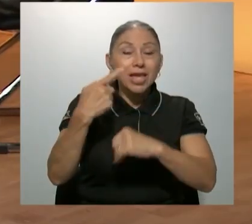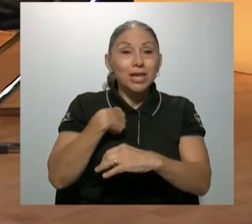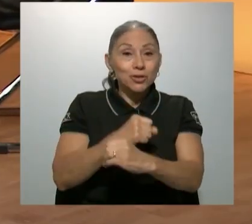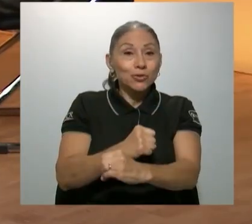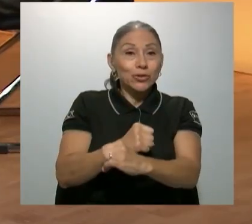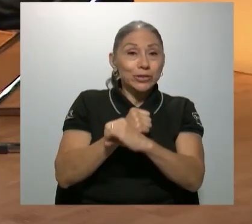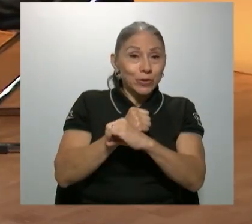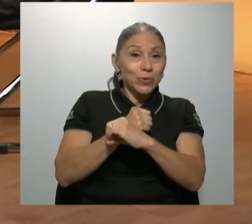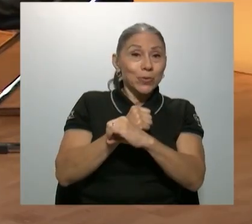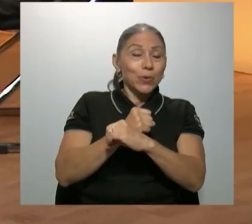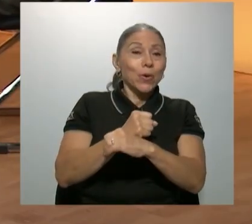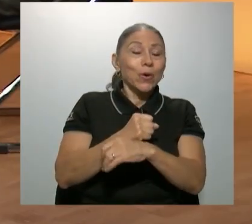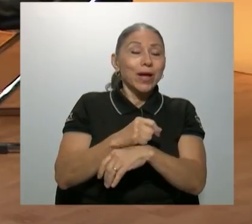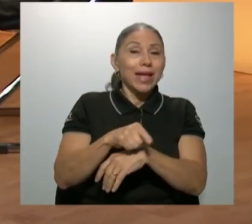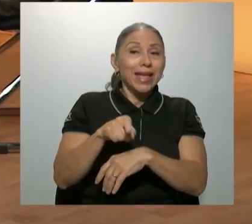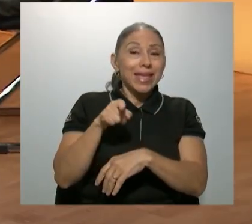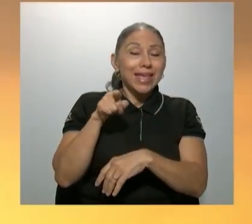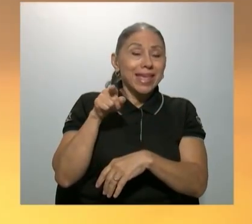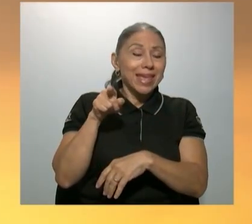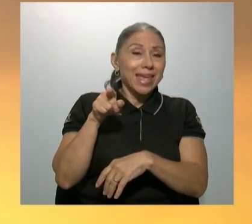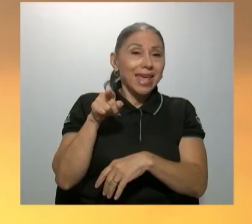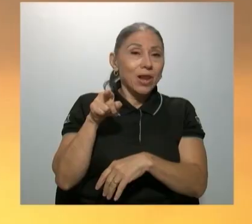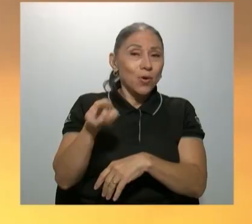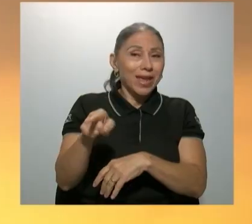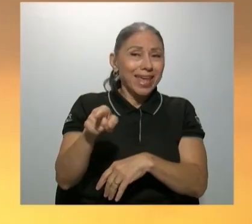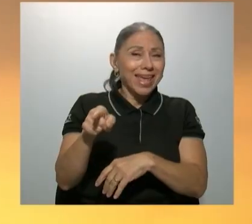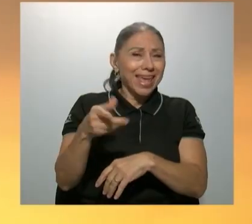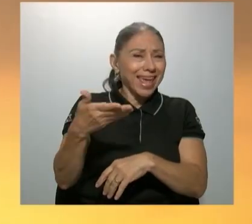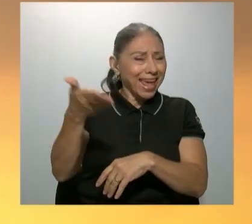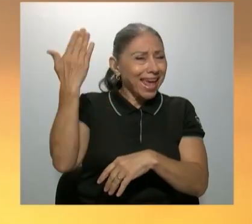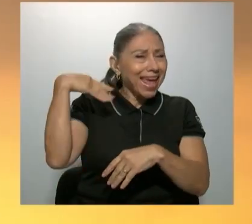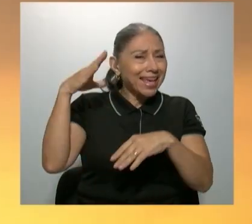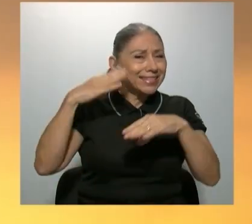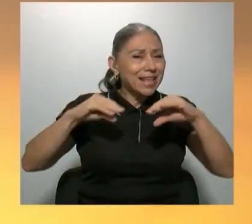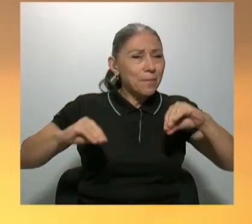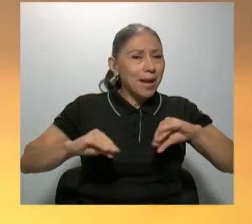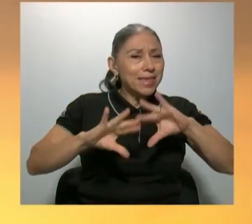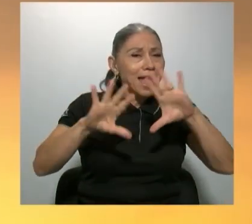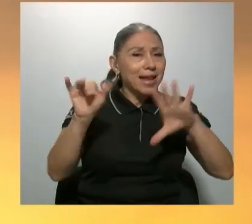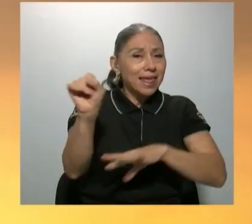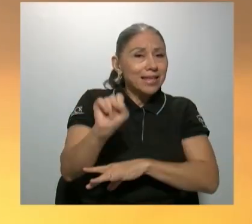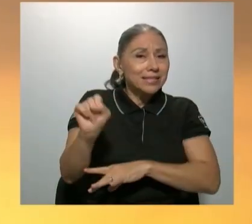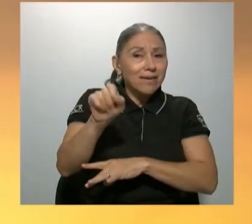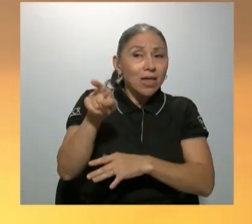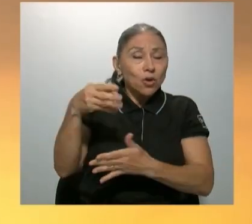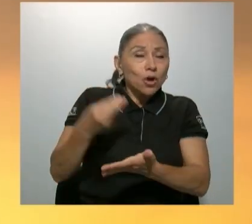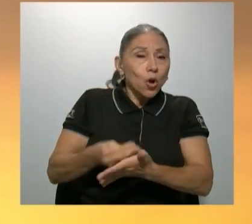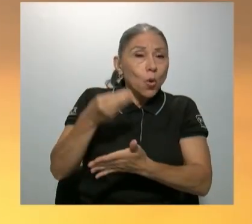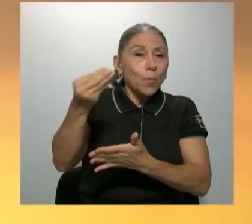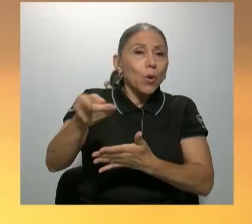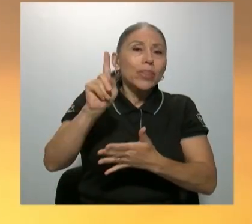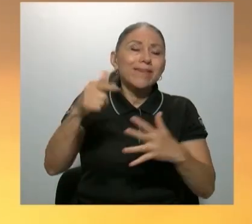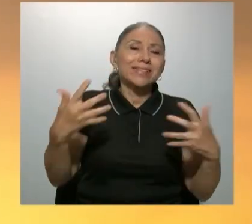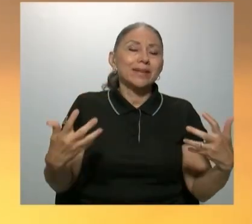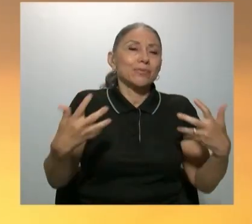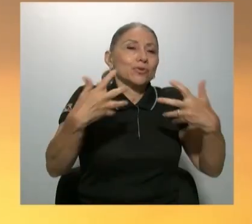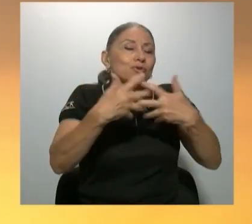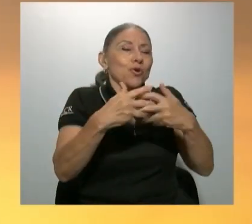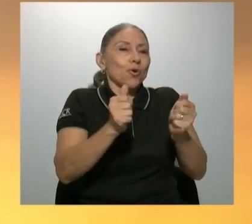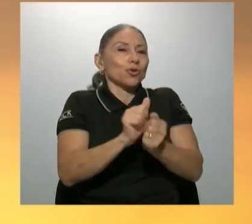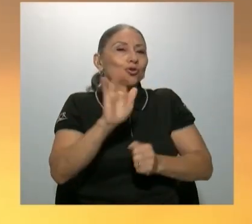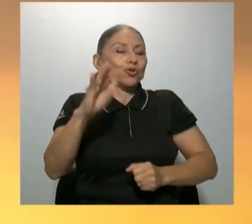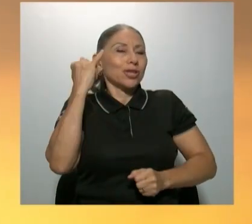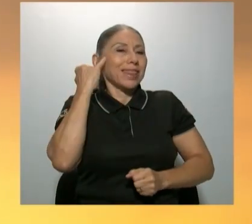lo que compró esa mañana de sábado debió haber sido muy consecuente con sus ideas de la